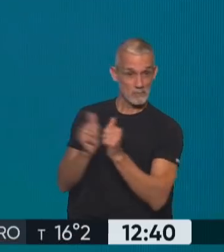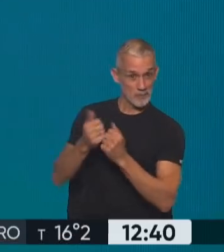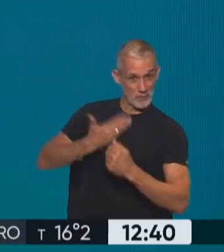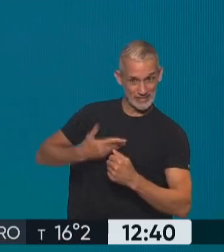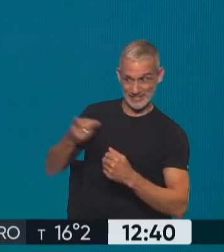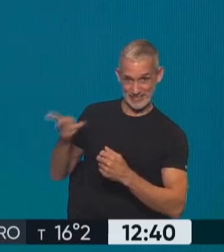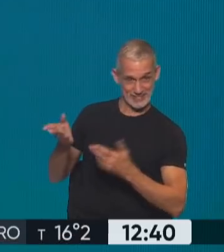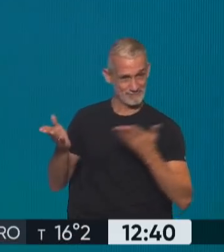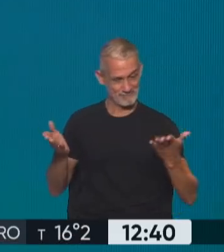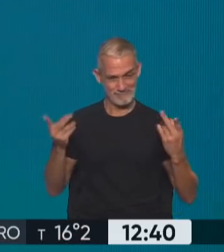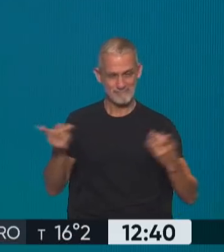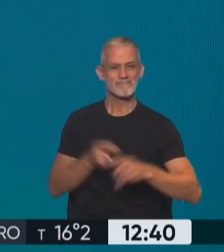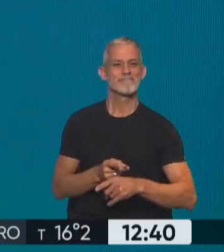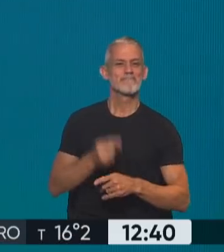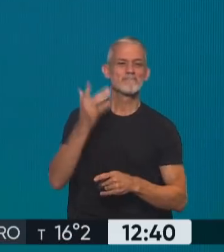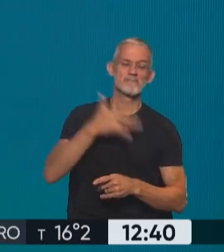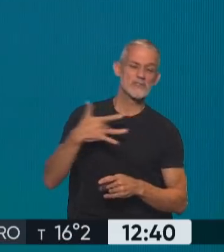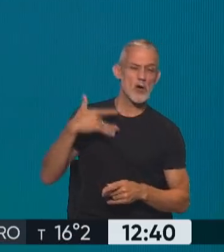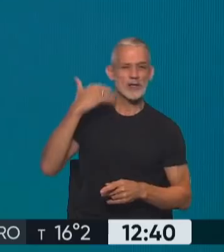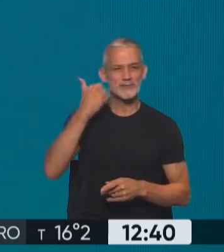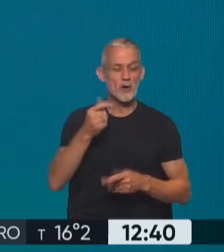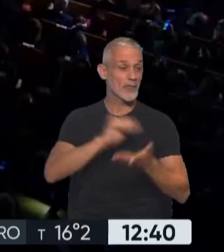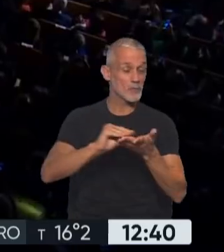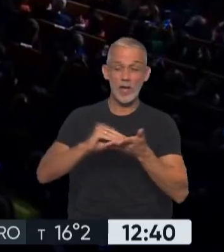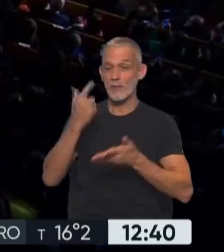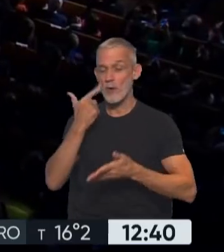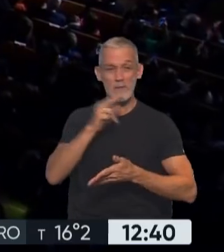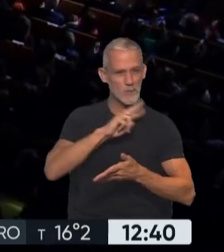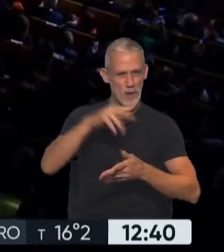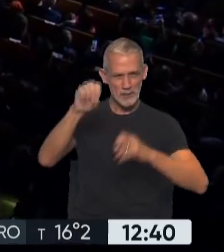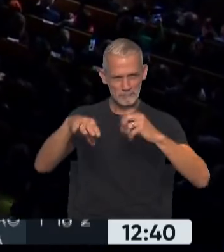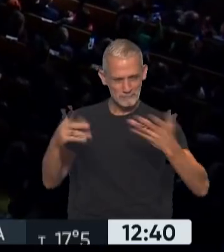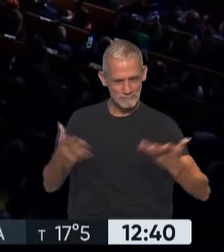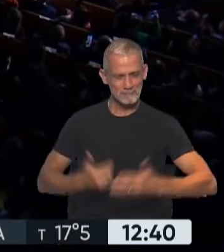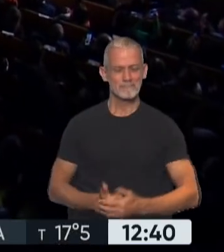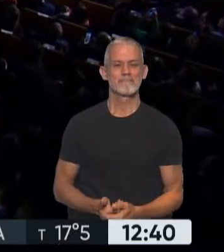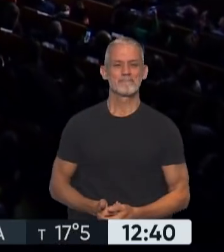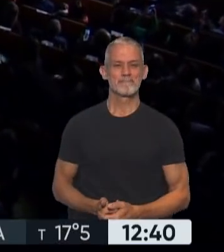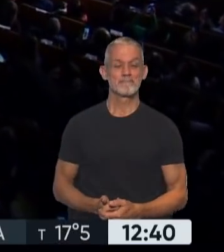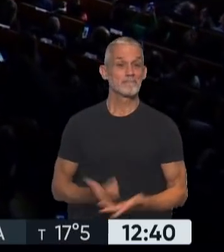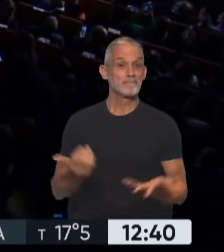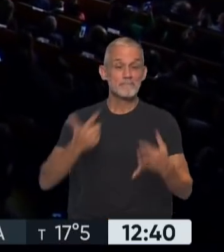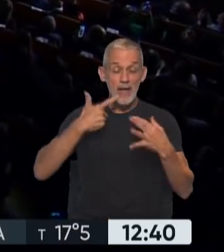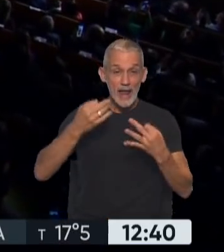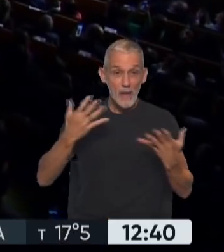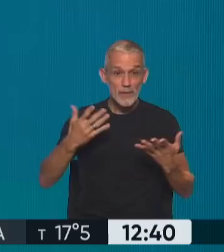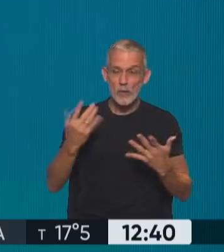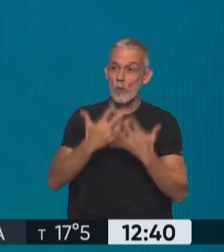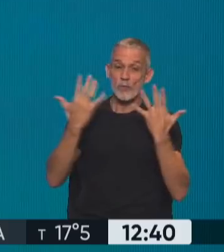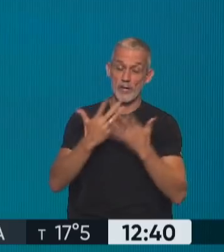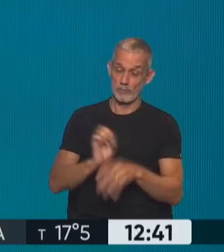copresidentes, señores y señoras legisladores y legisladoras. La verdad que hoy es un día de